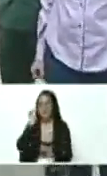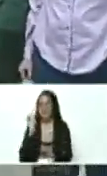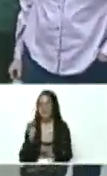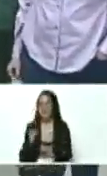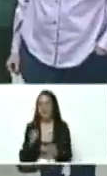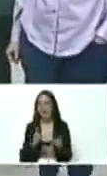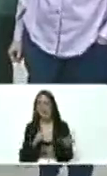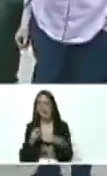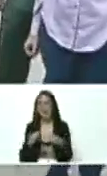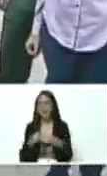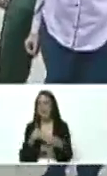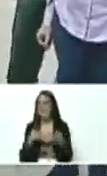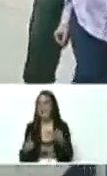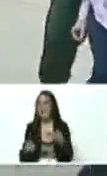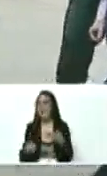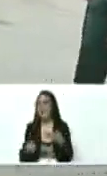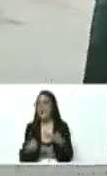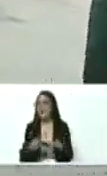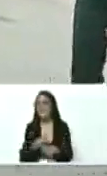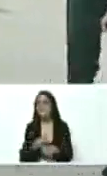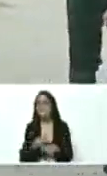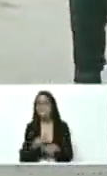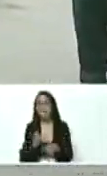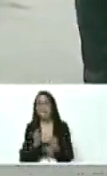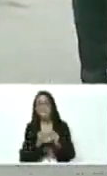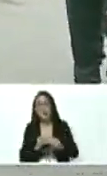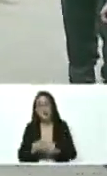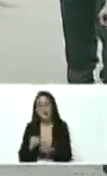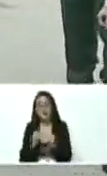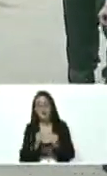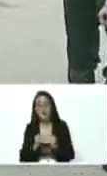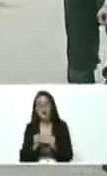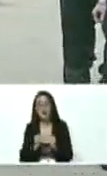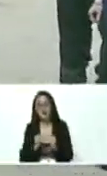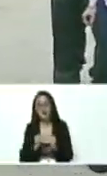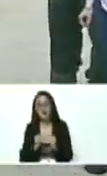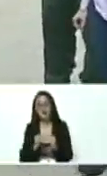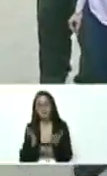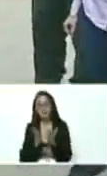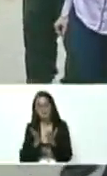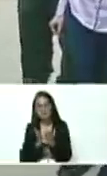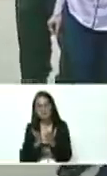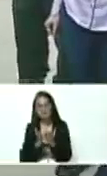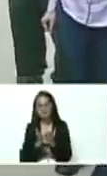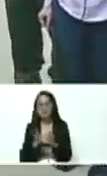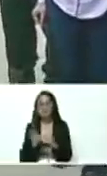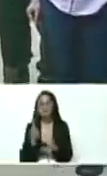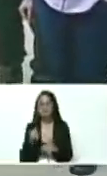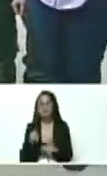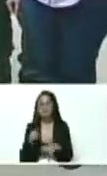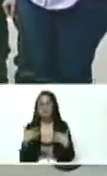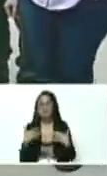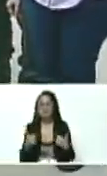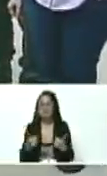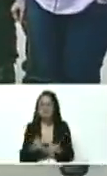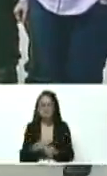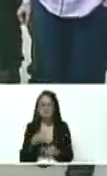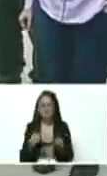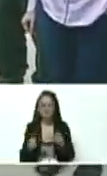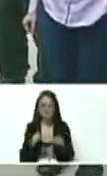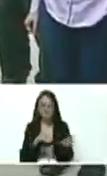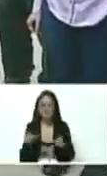manual para ser aplicado en el mantenimiento de instalaciones educativas e instalaciones de salud. Ya tenemos el manual,